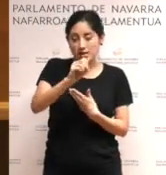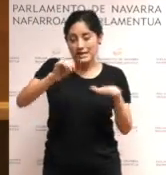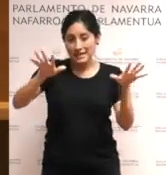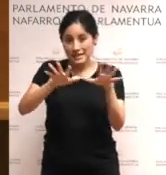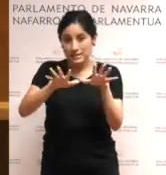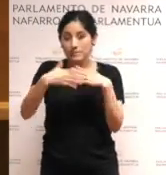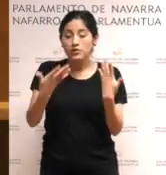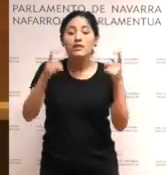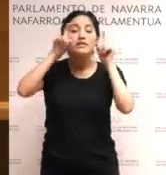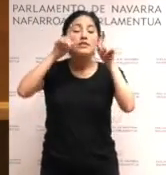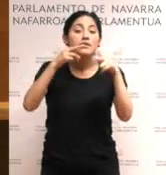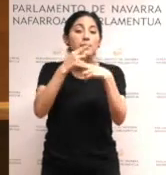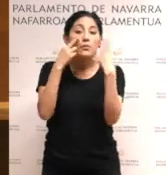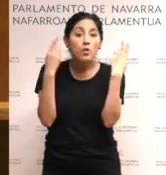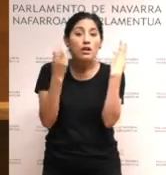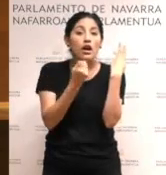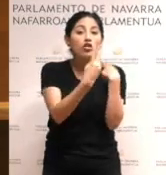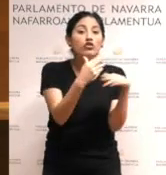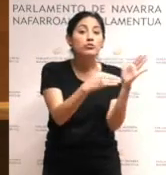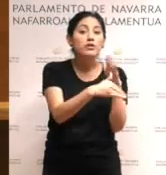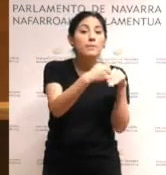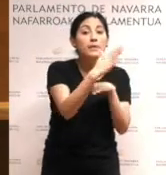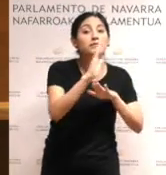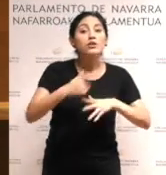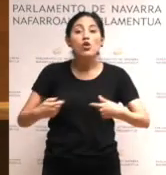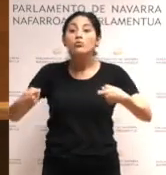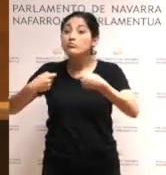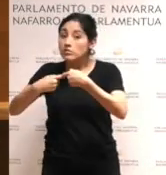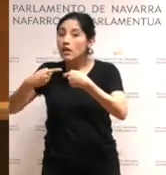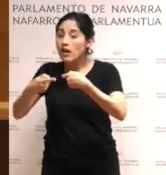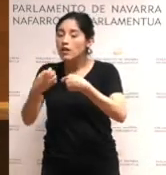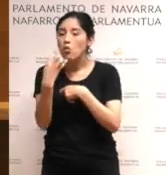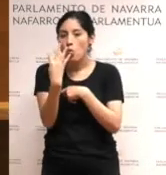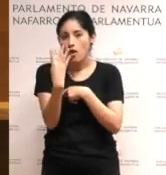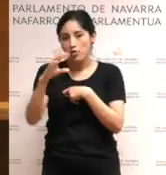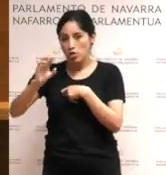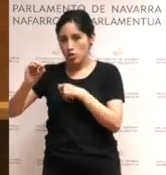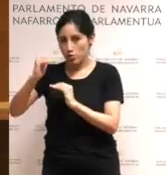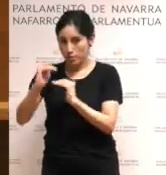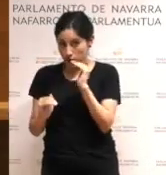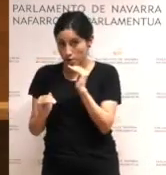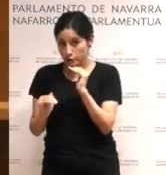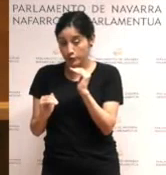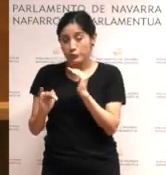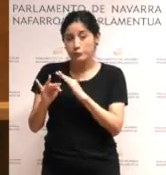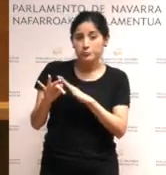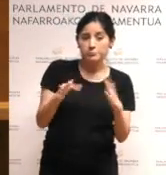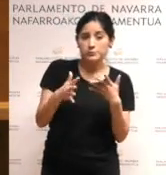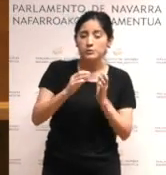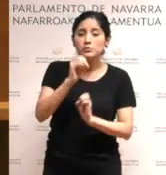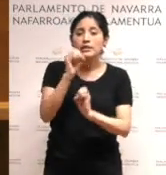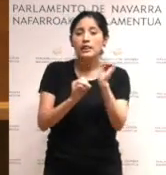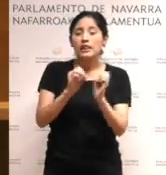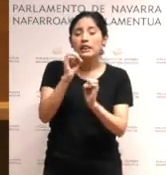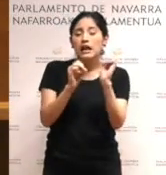pública tiene casi 2.000 más, mientras que la concertada tiene 400 menos, manteniéndose más o menos el tanto por ciento de